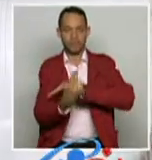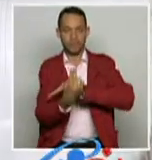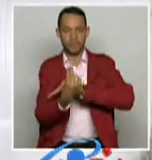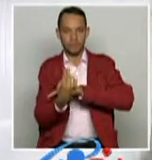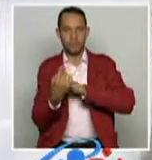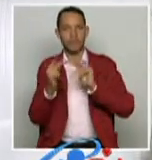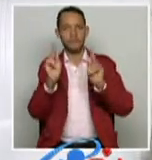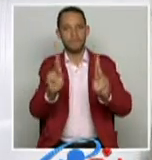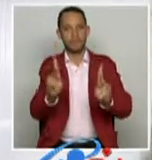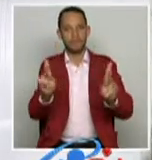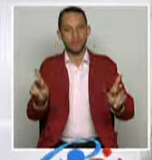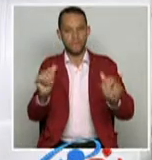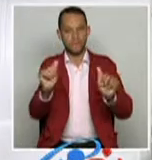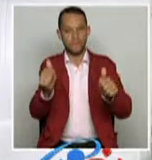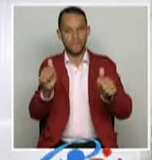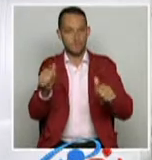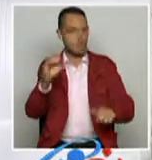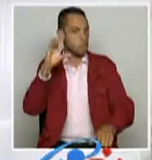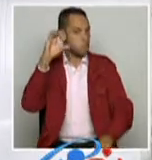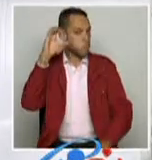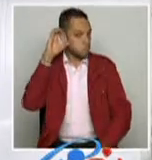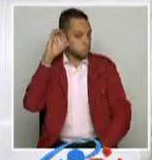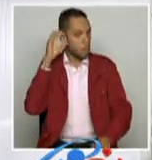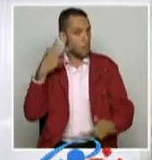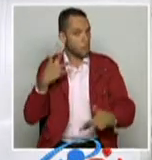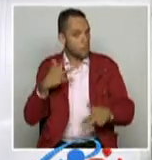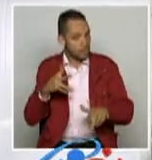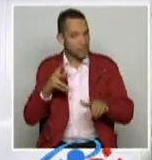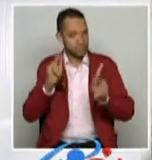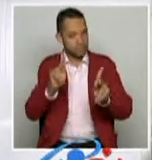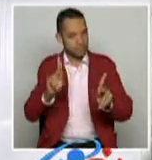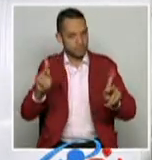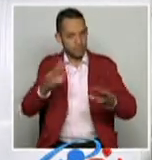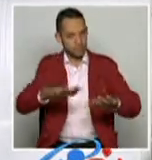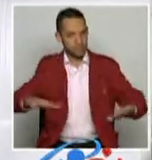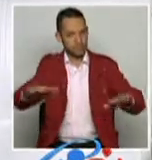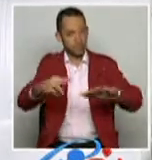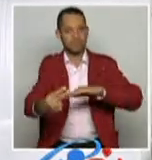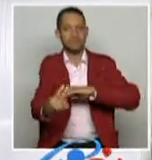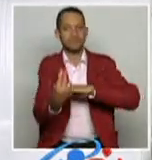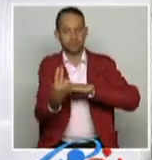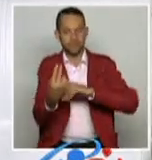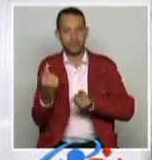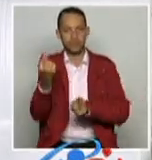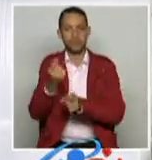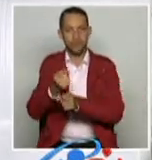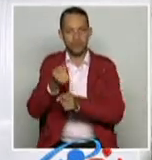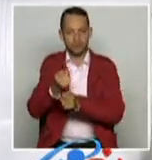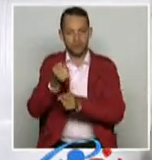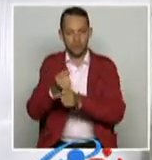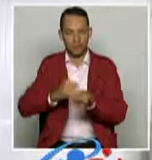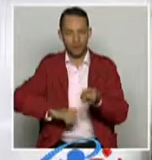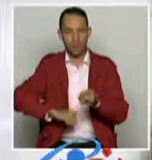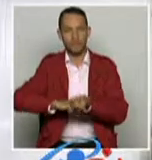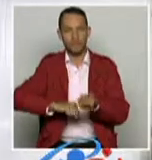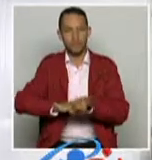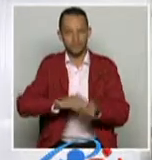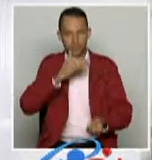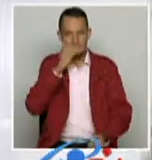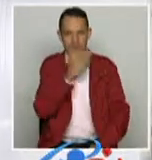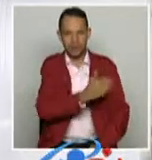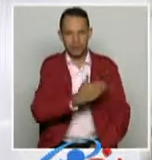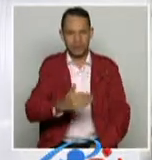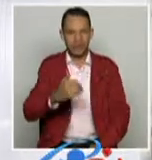las personas donde nos ven y en DirecTV y en tantas partes se den cuenta que sí hay entidades y ahora que